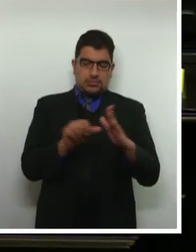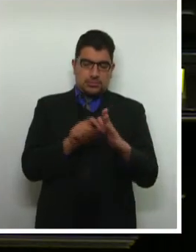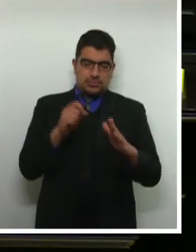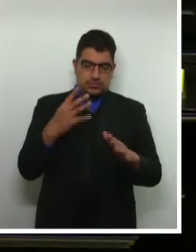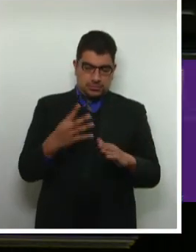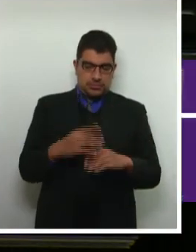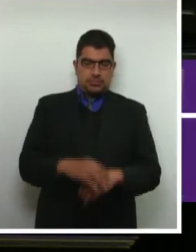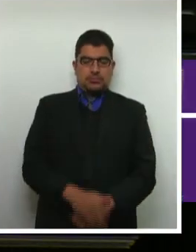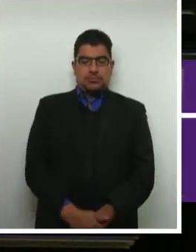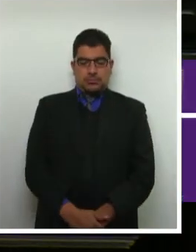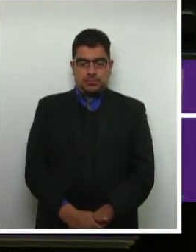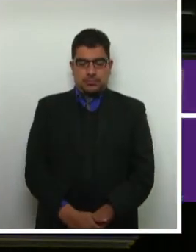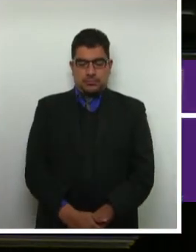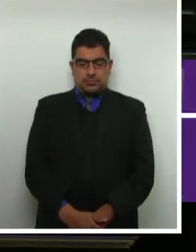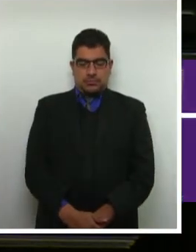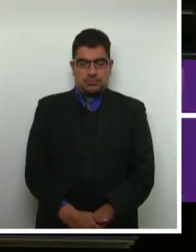24,